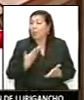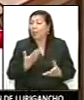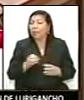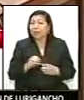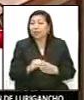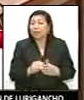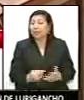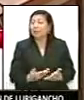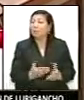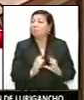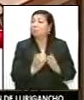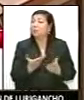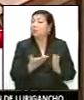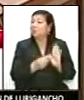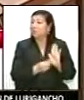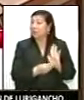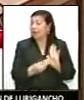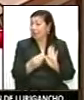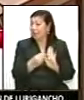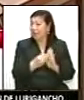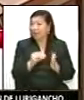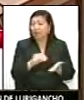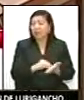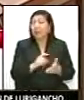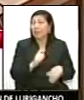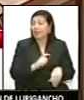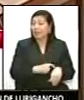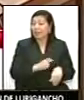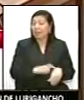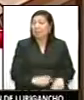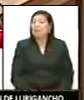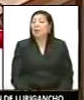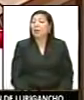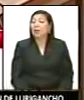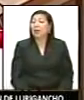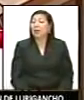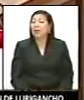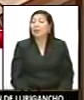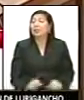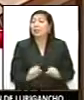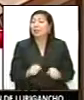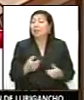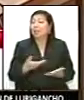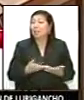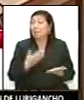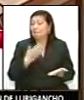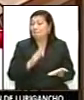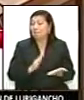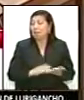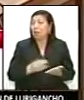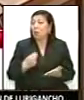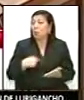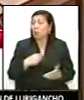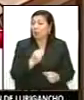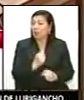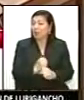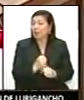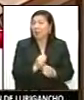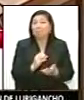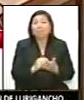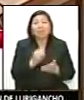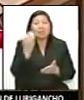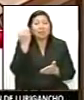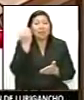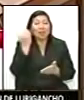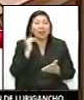propio presidente del Congreso, ponerse en agenda a la brevedad posible y evitar pues que se siga haciendo daño a nuestros trabajadores, a los más